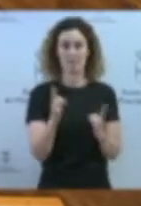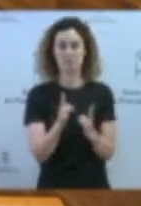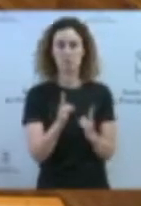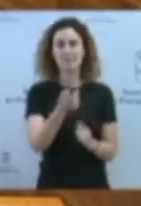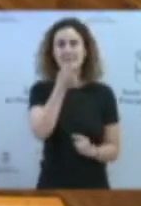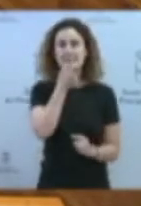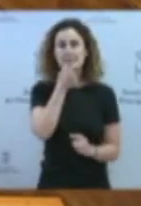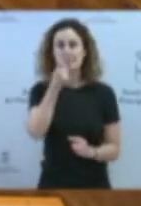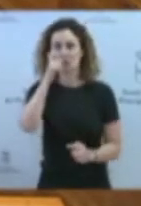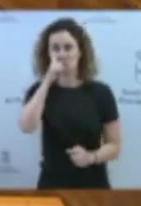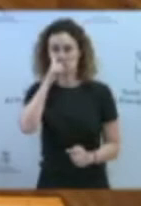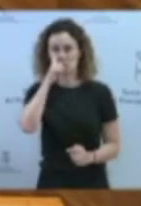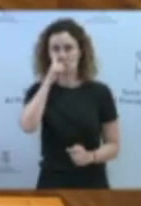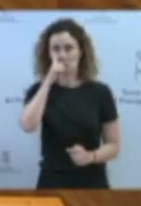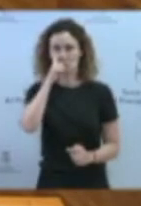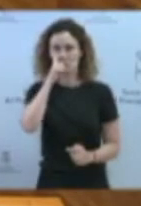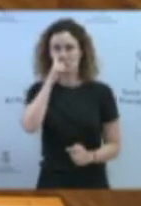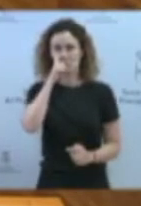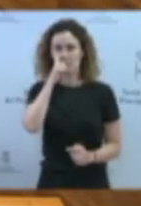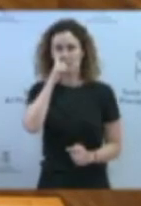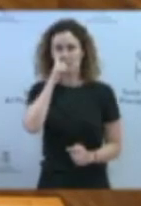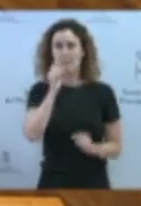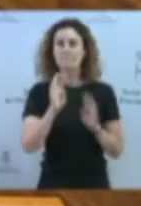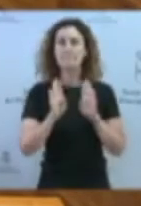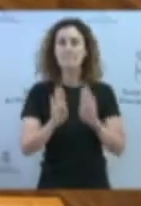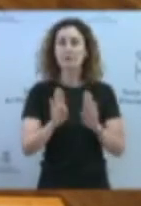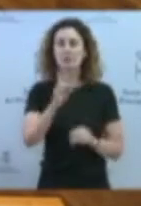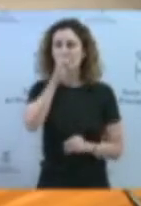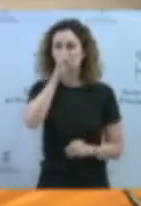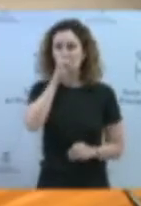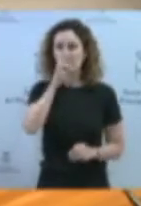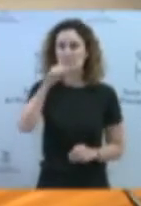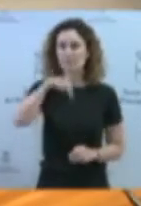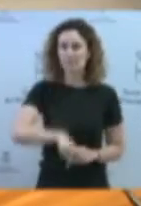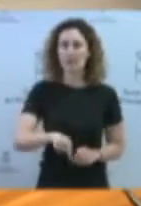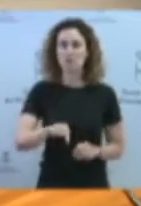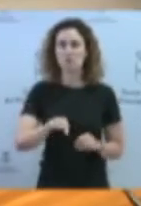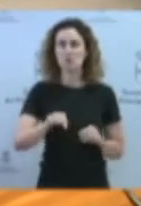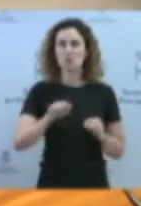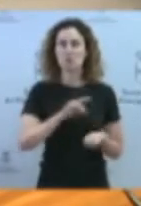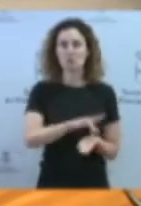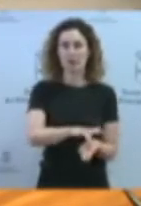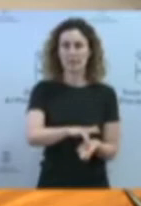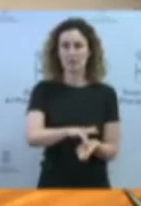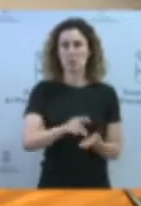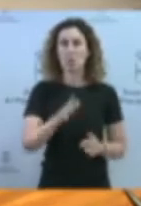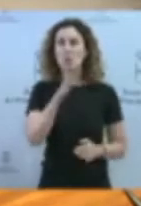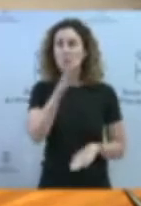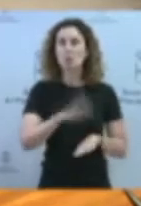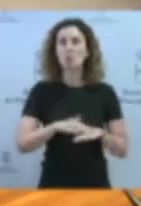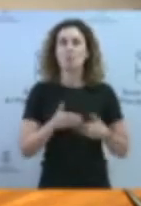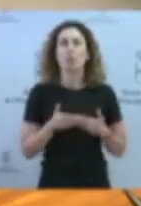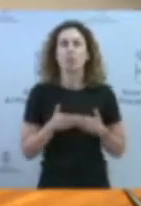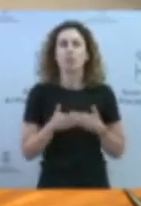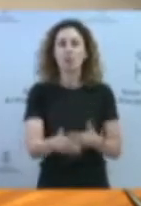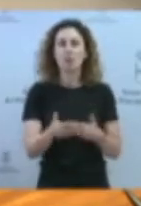escolares, pero este año se hizo una modificación del calendario por el retraso en el comienzo de curso, que ustedes saben y que me lo